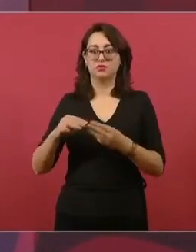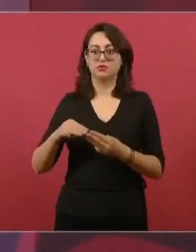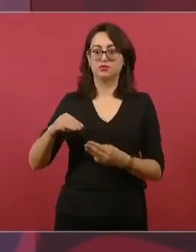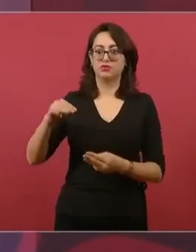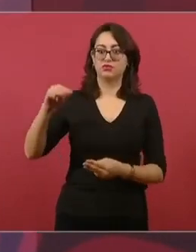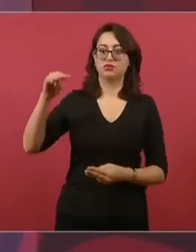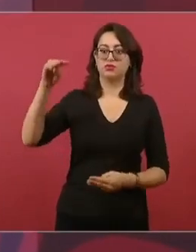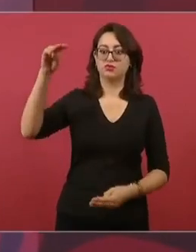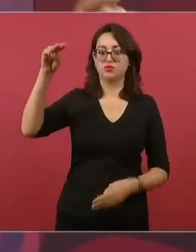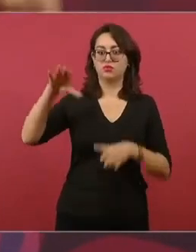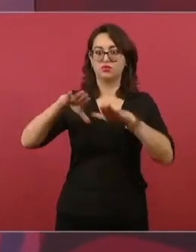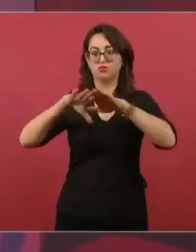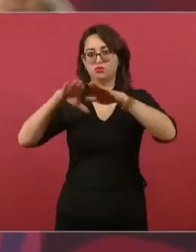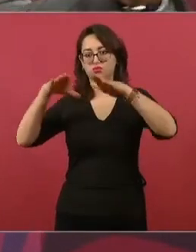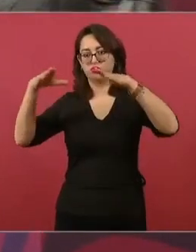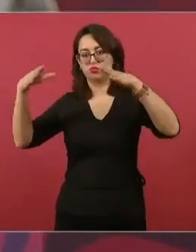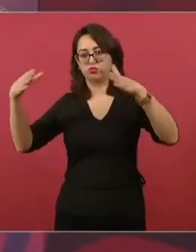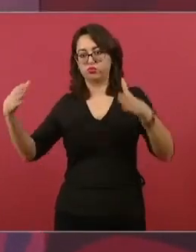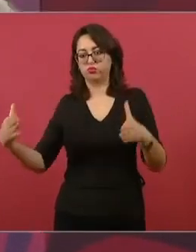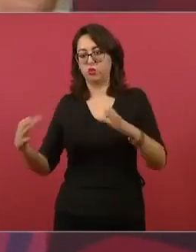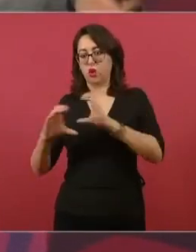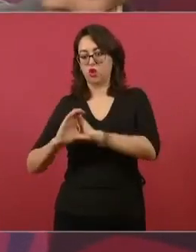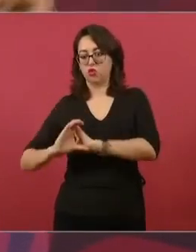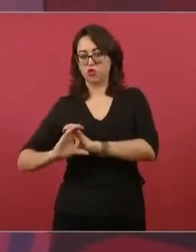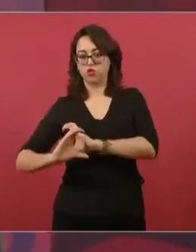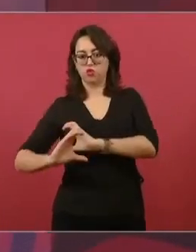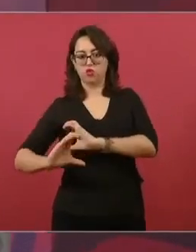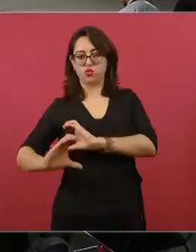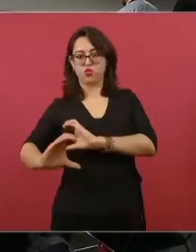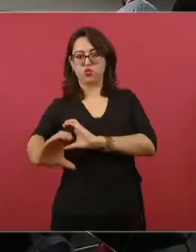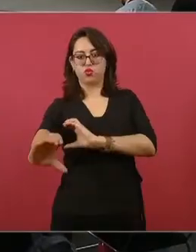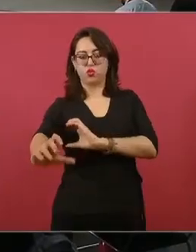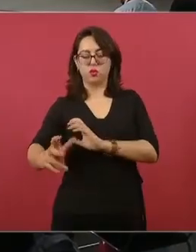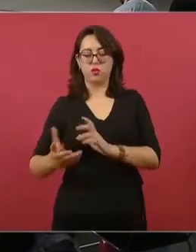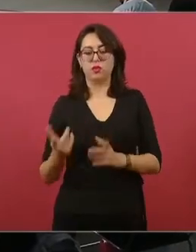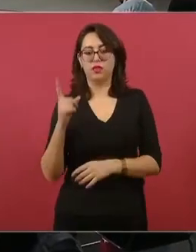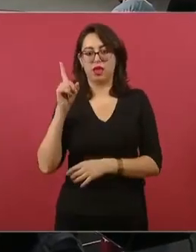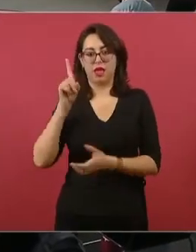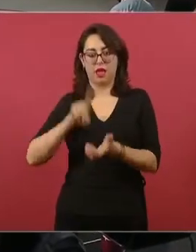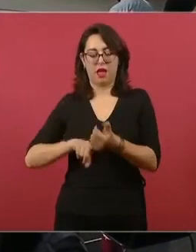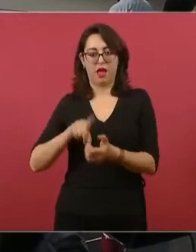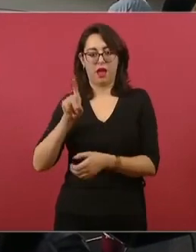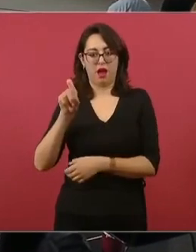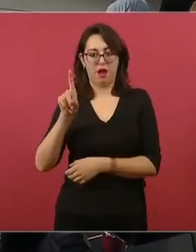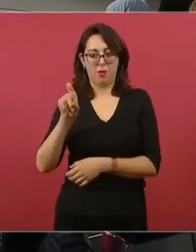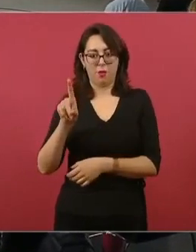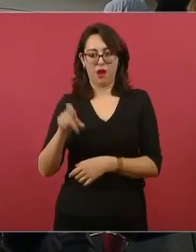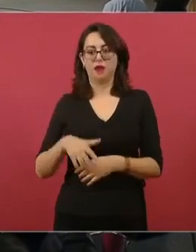con alcantarillas en las partes bajas, con obras hidráulicas.